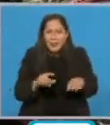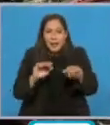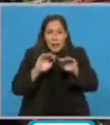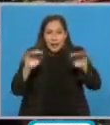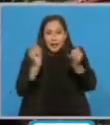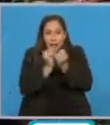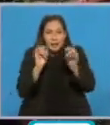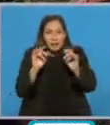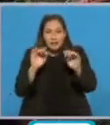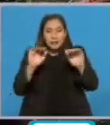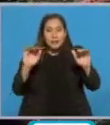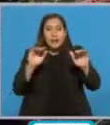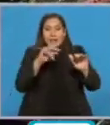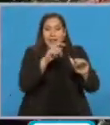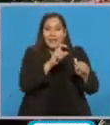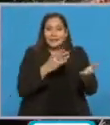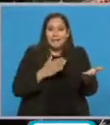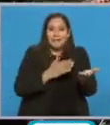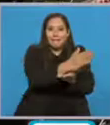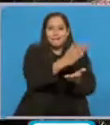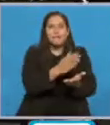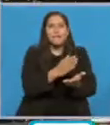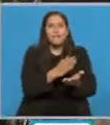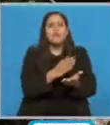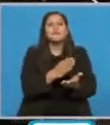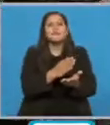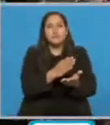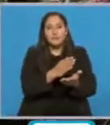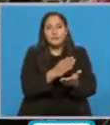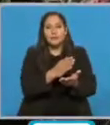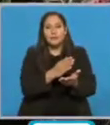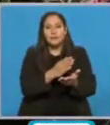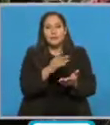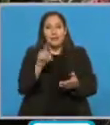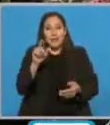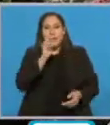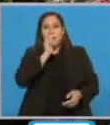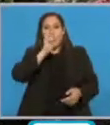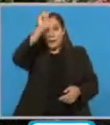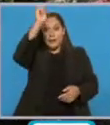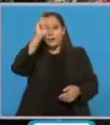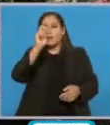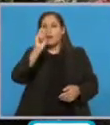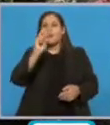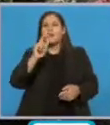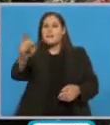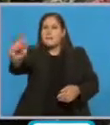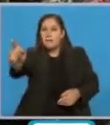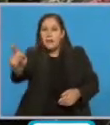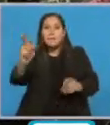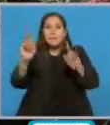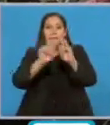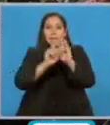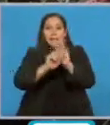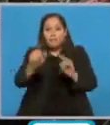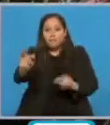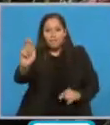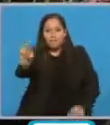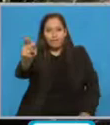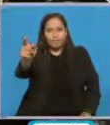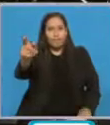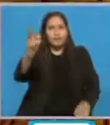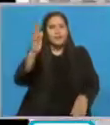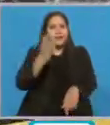empate el Necaxa pasaba a la siguiente ronda y ¿qué cree? Que Fernando Marcos les marca un penalti